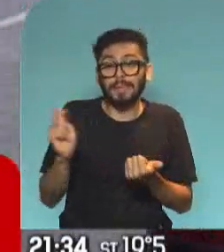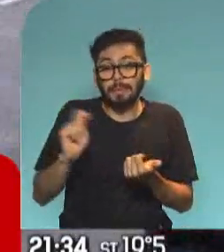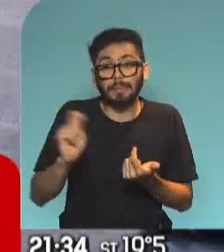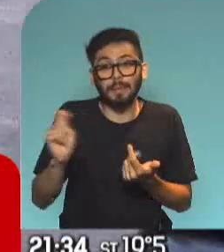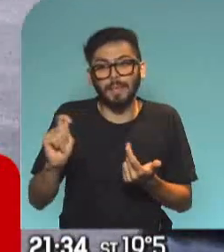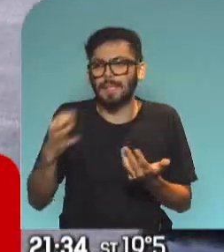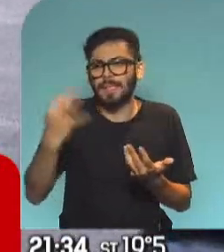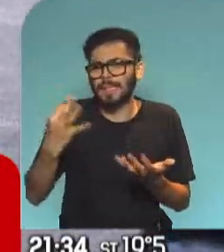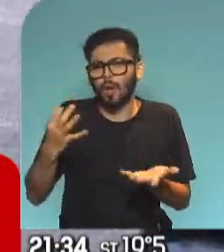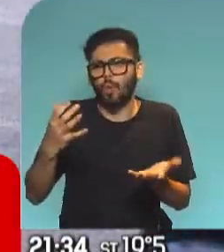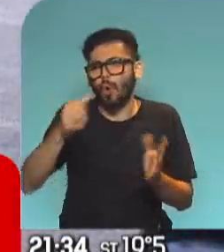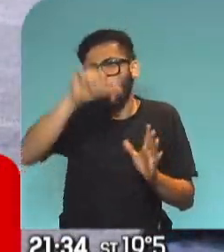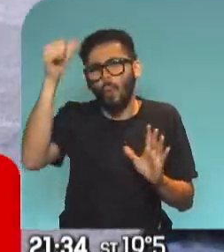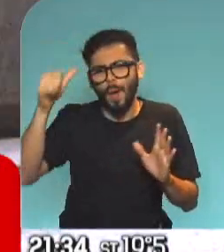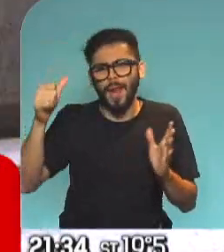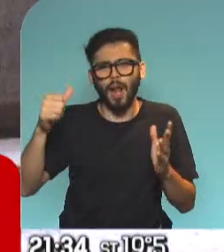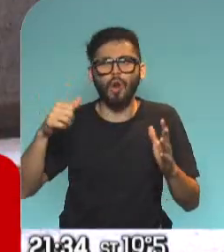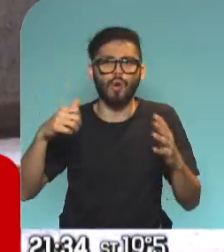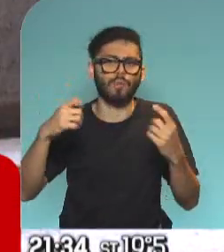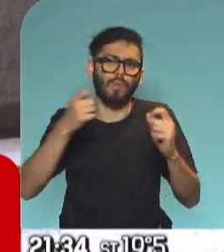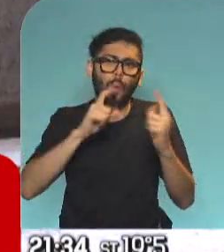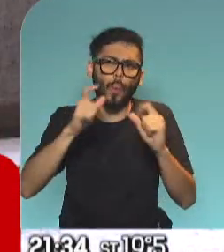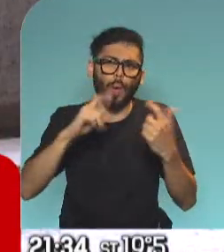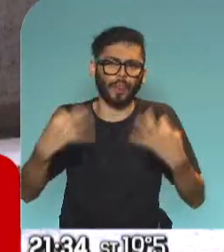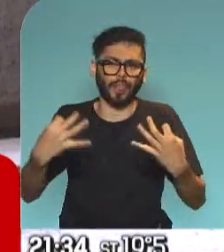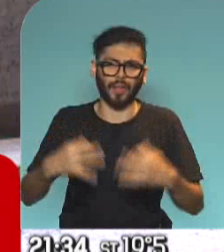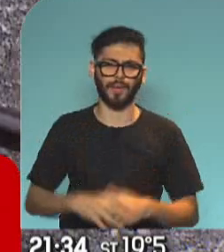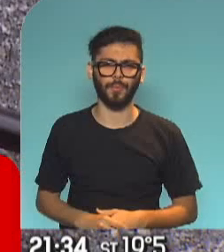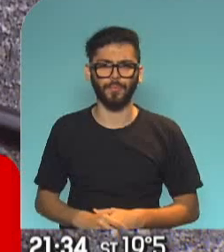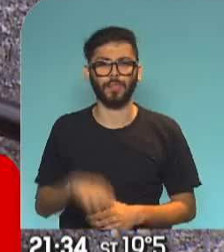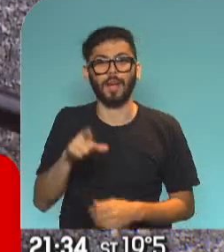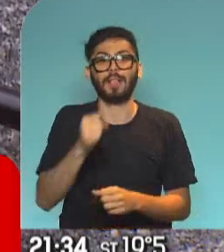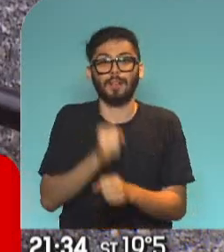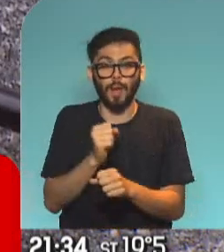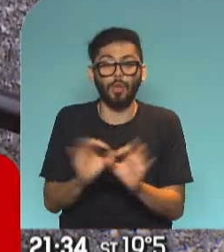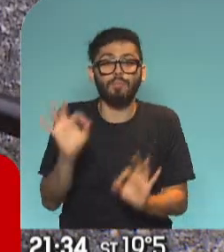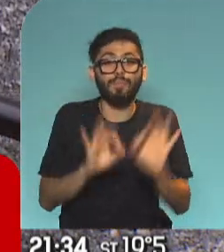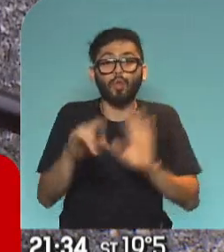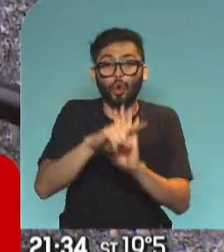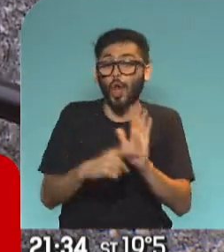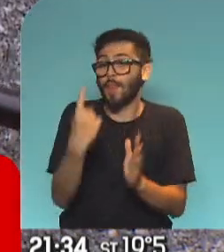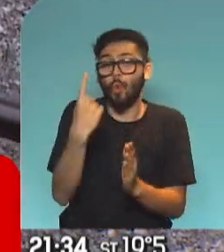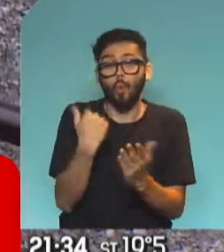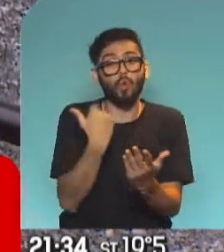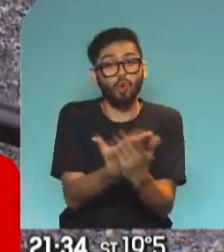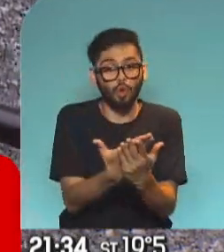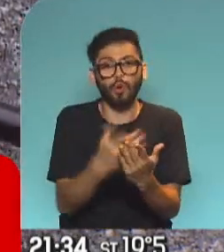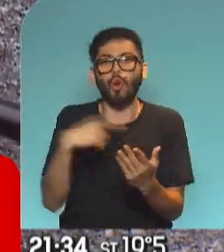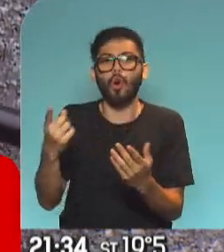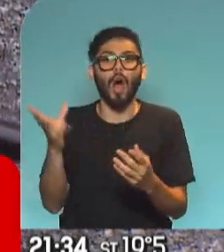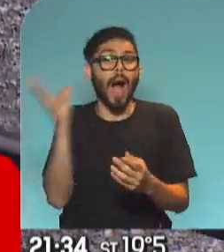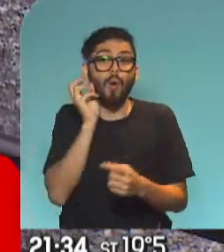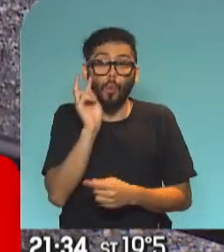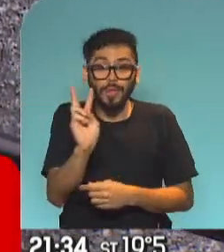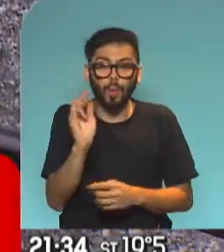a haber actividad en el verano en la República Argentina. Y ahora estamos trabajando en los protocolos. Este es un protocolo más, el protocolo de la actividad audiovisual.